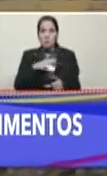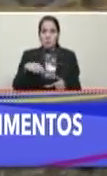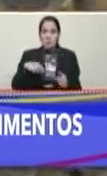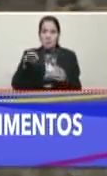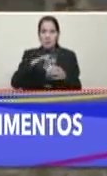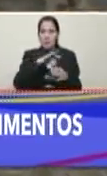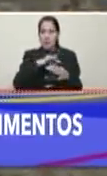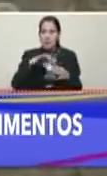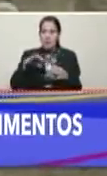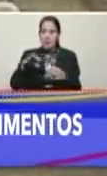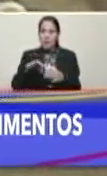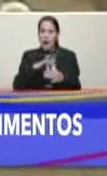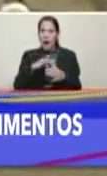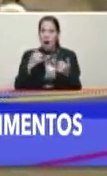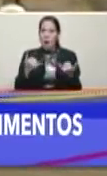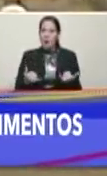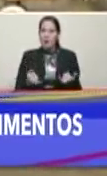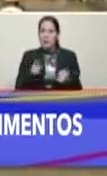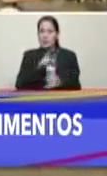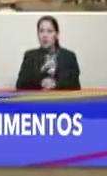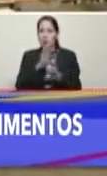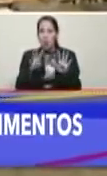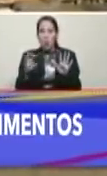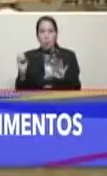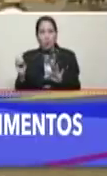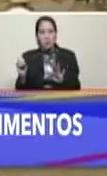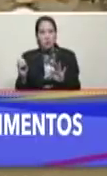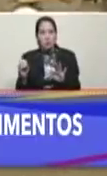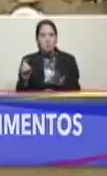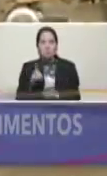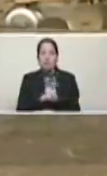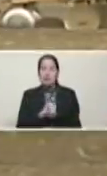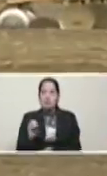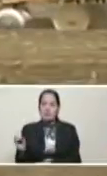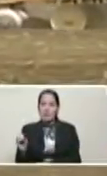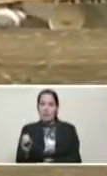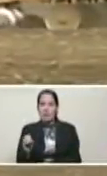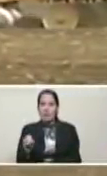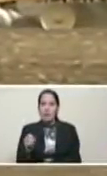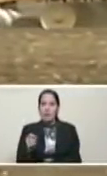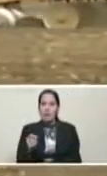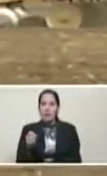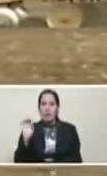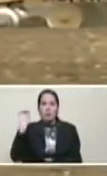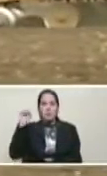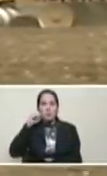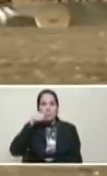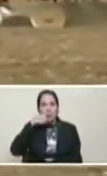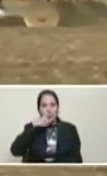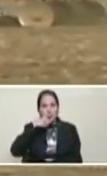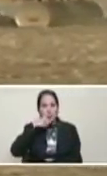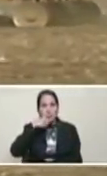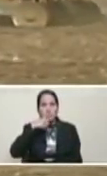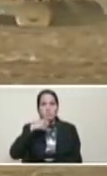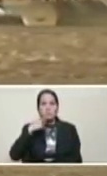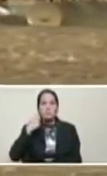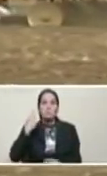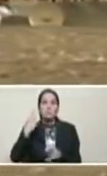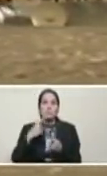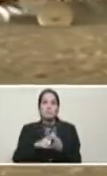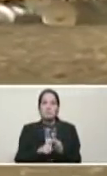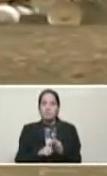190 hectáreas 100 hectáreas de maíz amarillo para luego ser procesada y